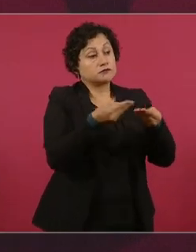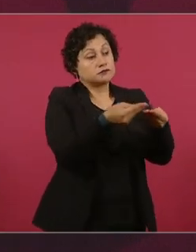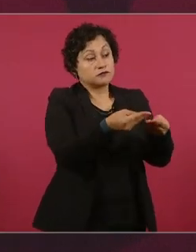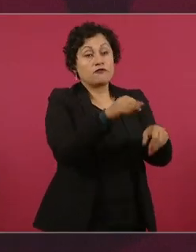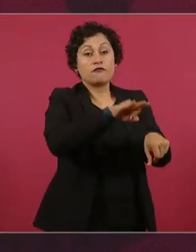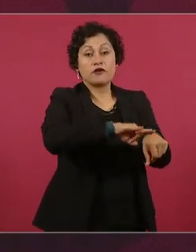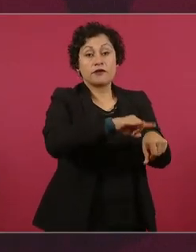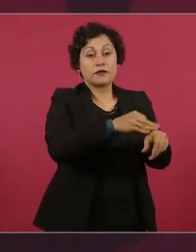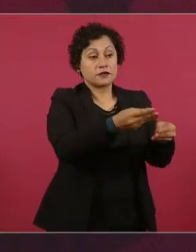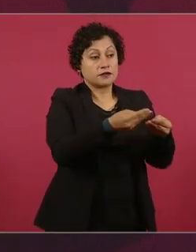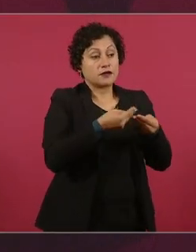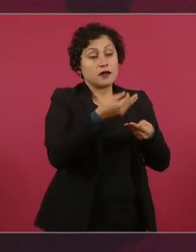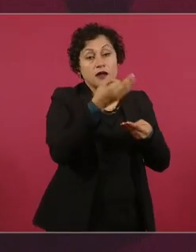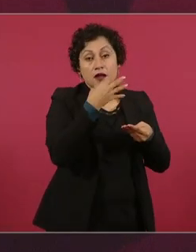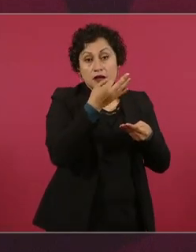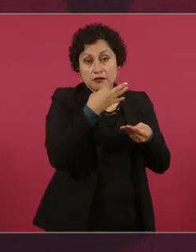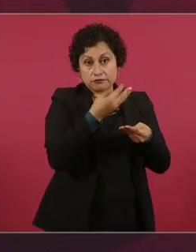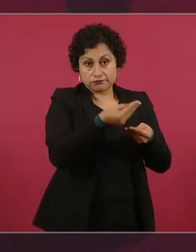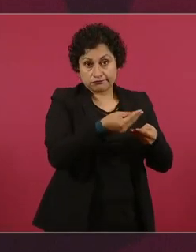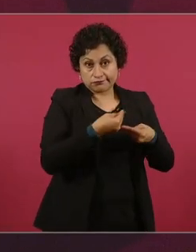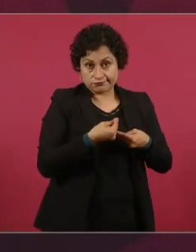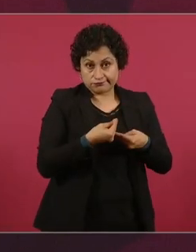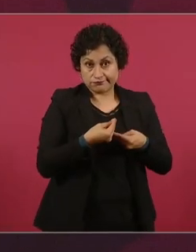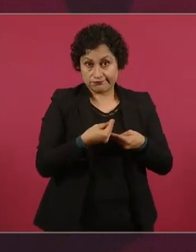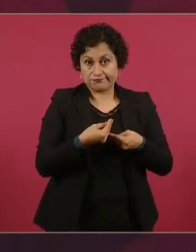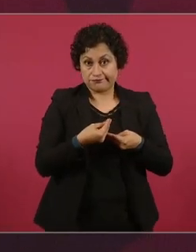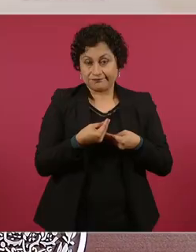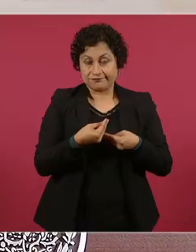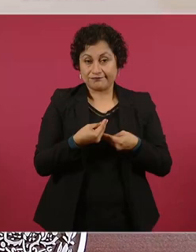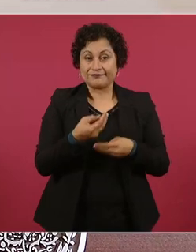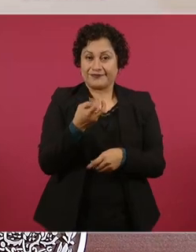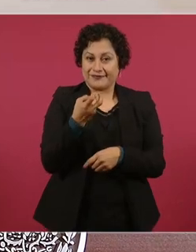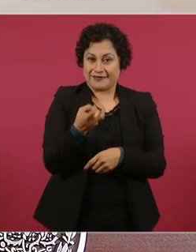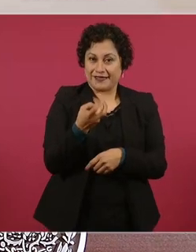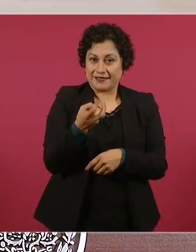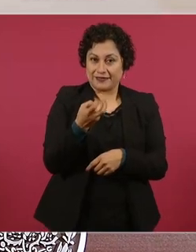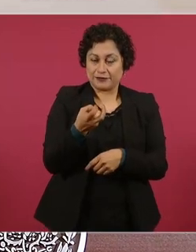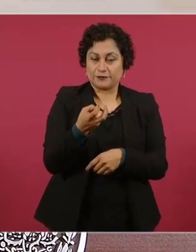constantemente